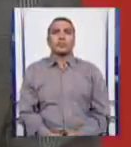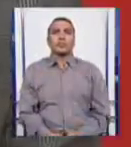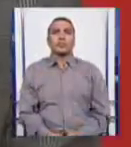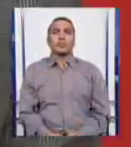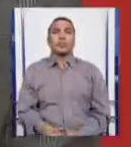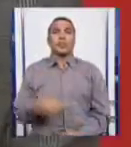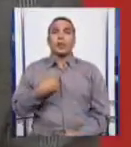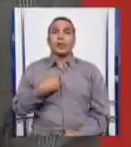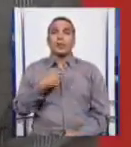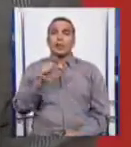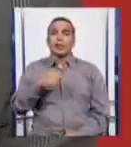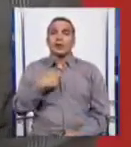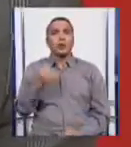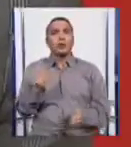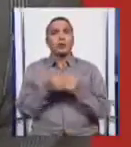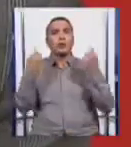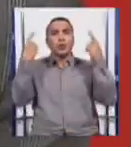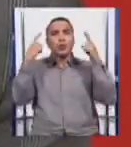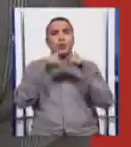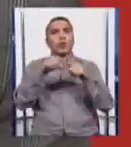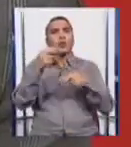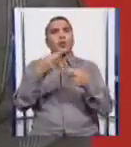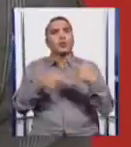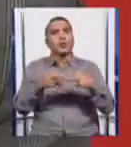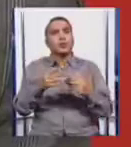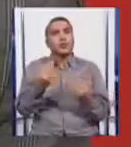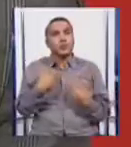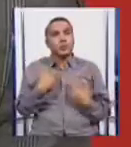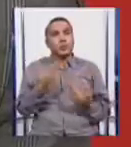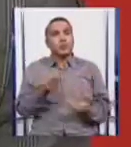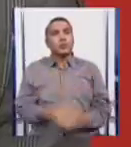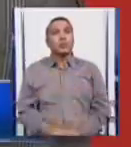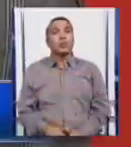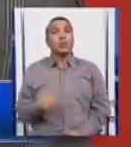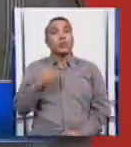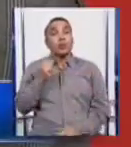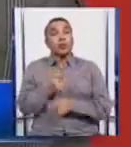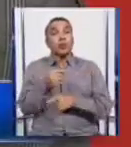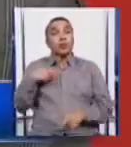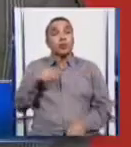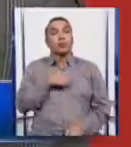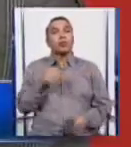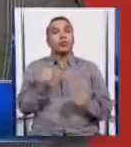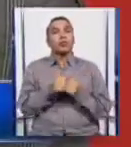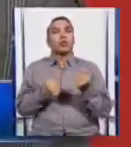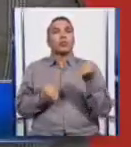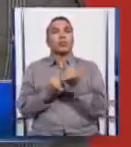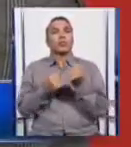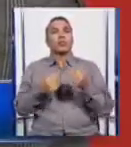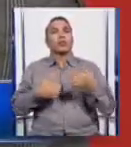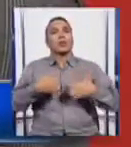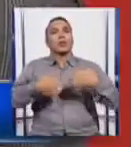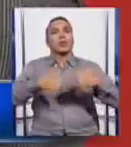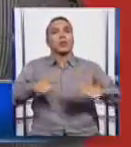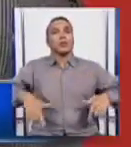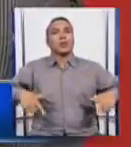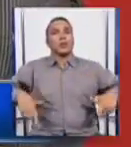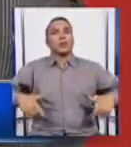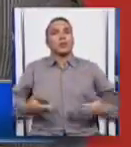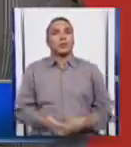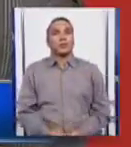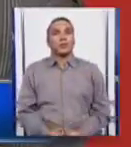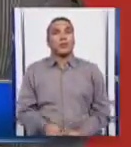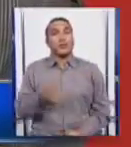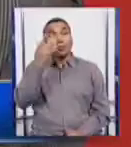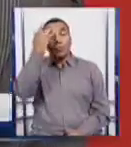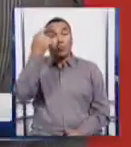Hay que tener acuerdos comerciales. Por eso nosotros estamos a favor de la candidatura del licenciado Lenín Moreno,